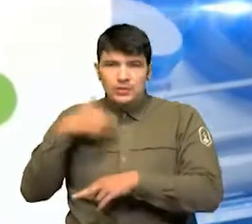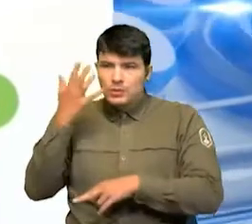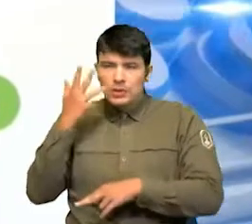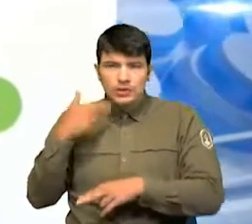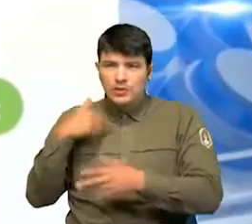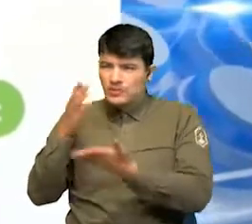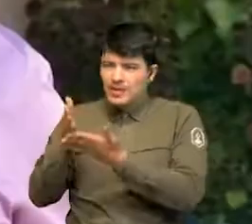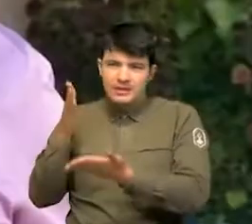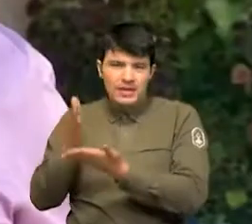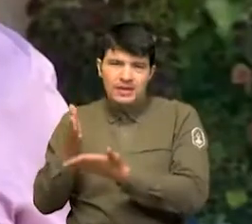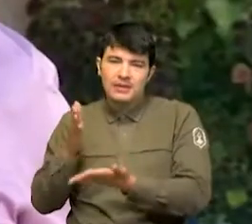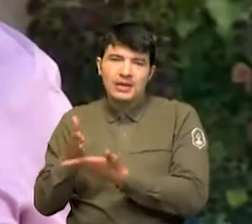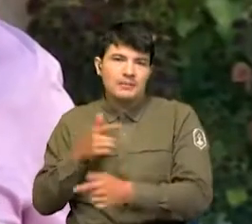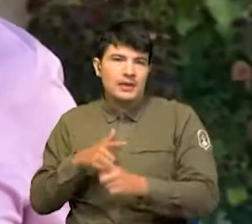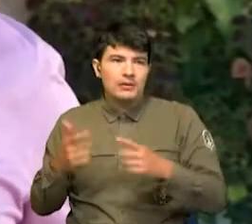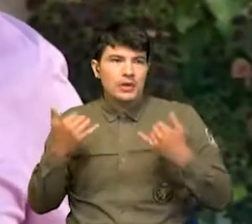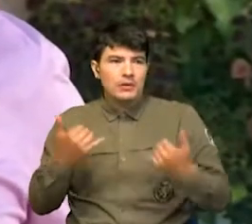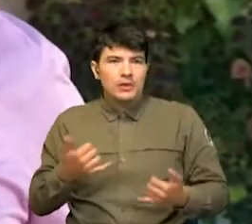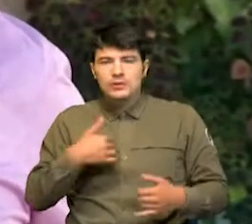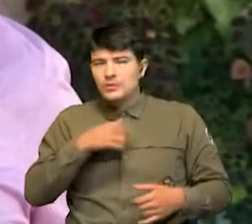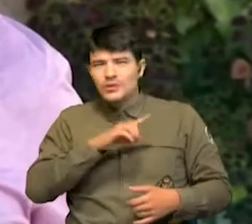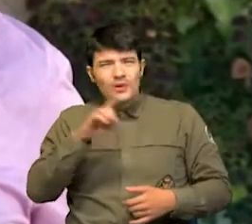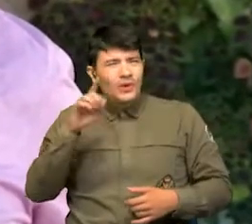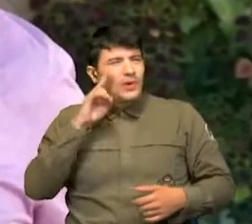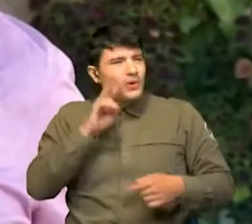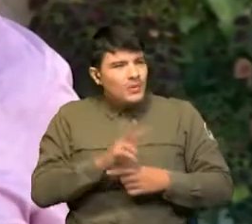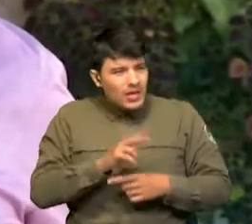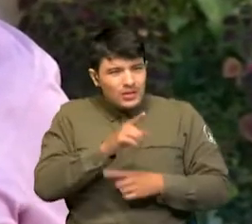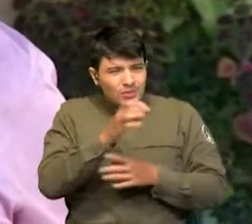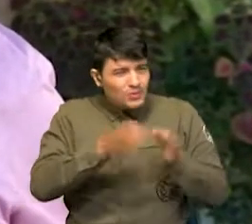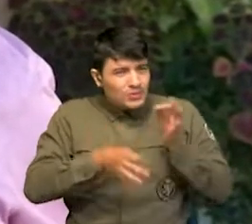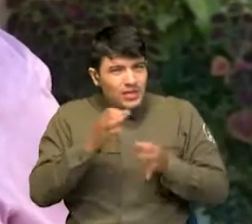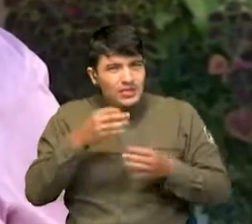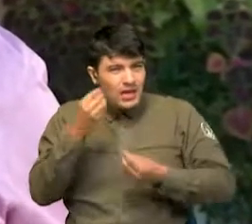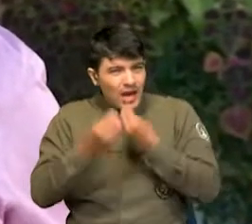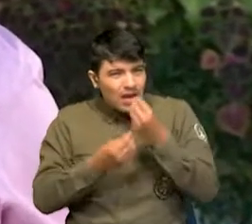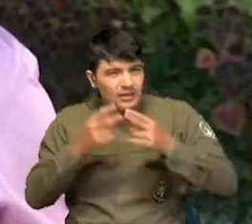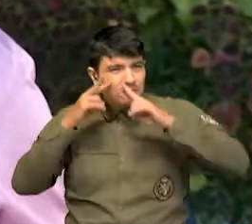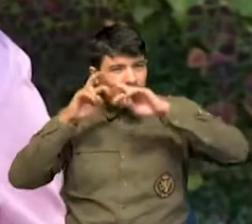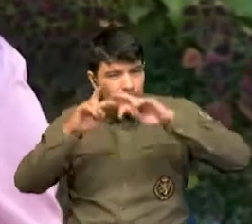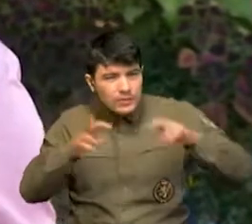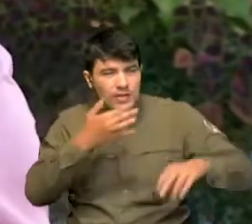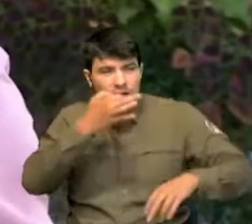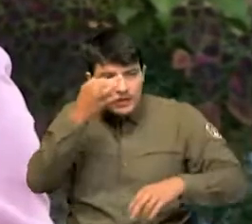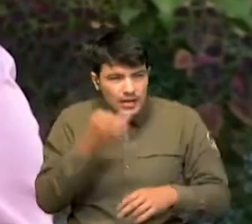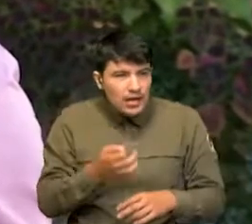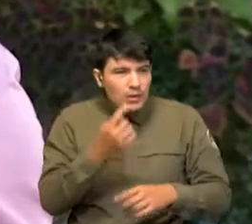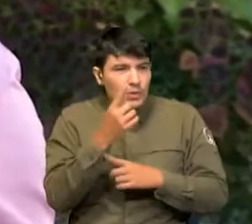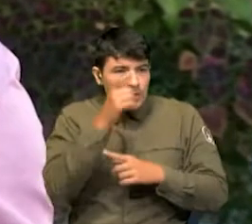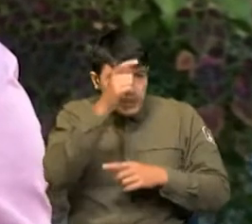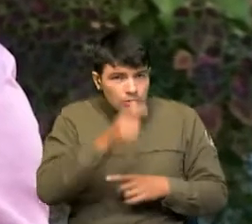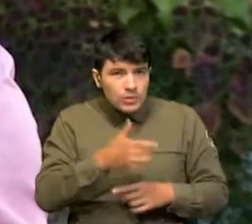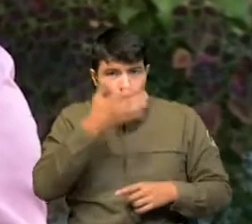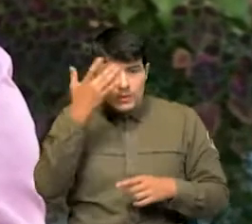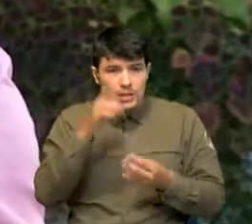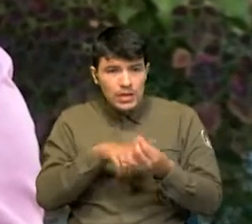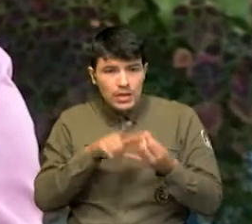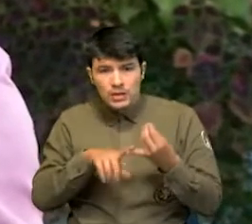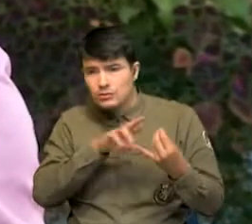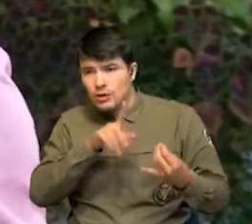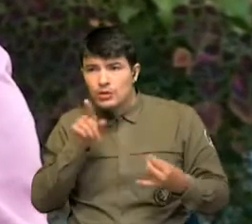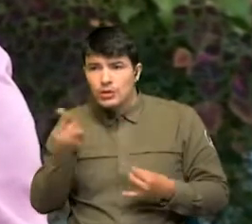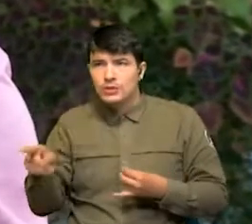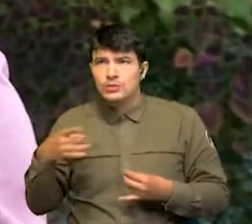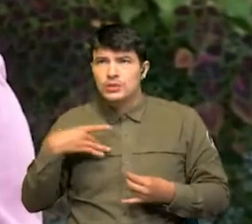tengo o sea no veo como la intención de que haga una búsqueda real por una persona porque en casos de otro como la chilena en